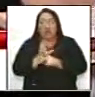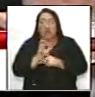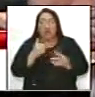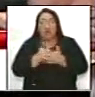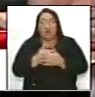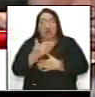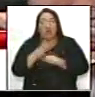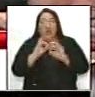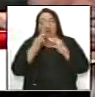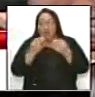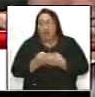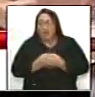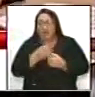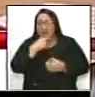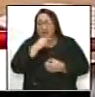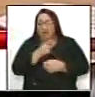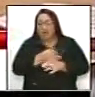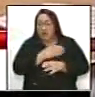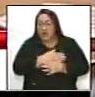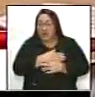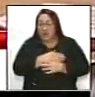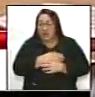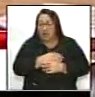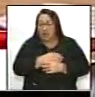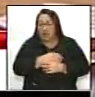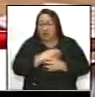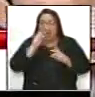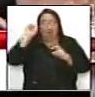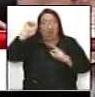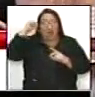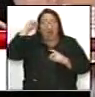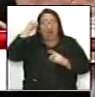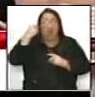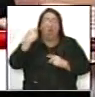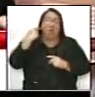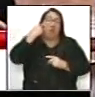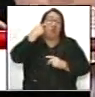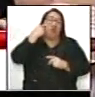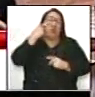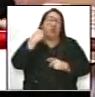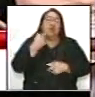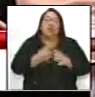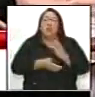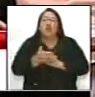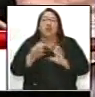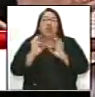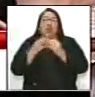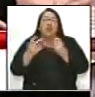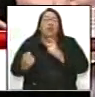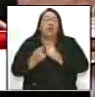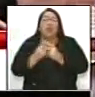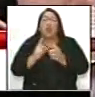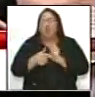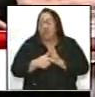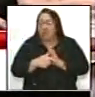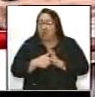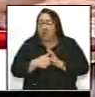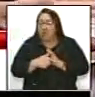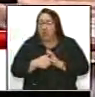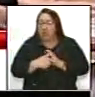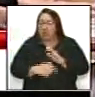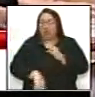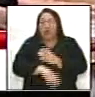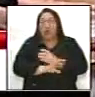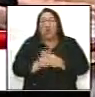acercarse a la familia. La mujer que fue con el interrogador en los ojos tenía impedimento de acercarse a la familia. Terminó dando una pateadura y clavando